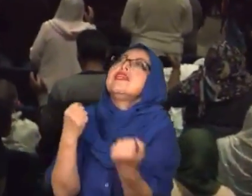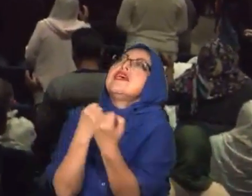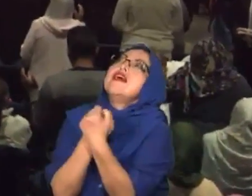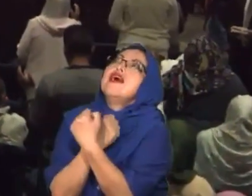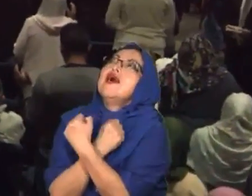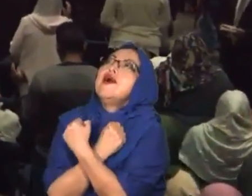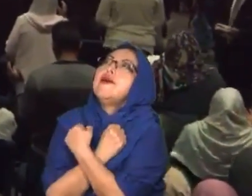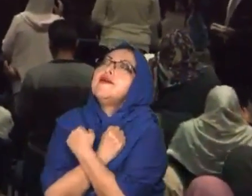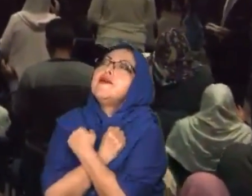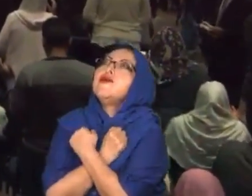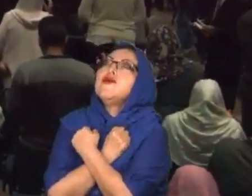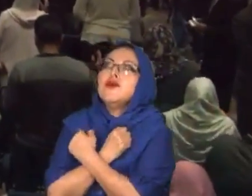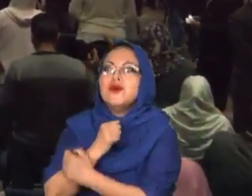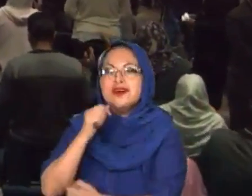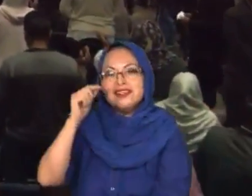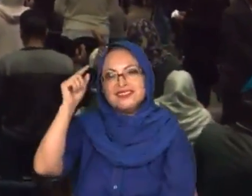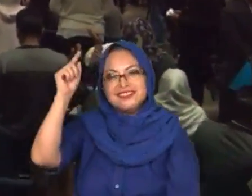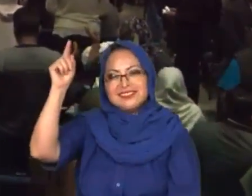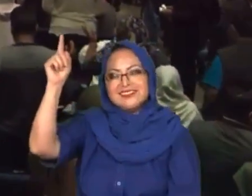amo.